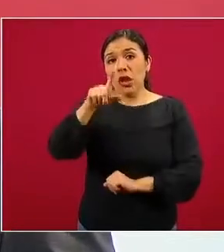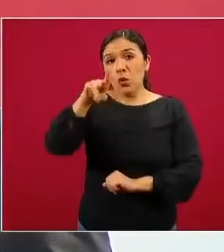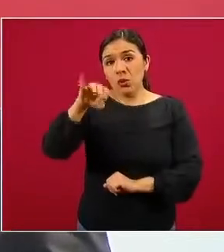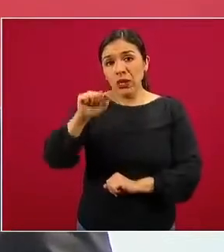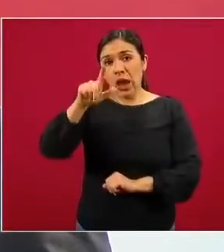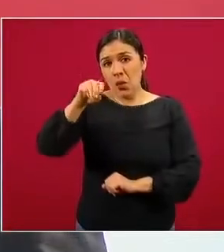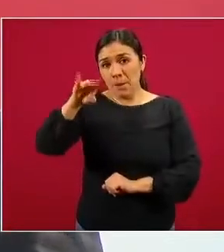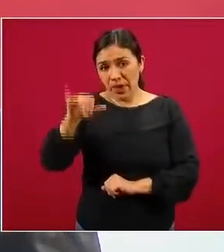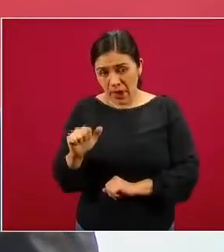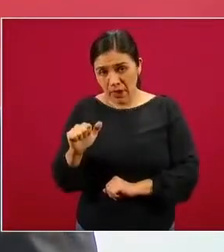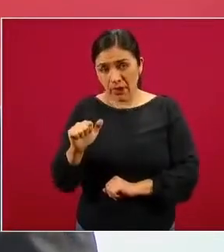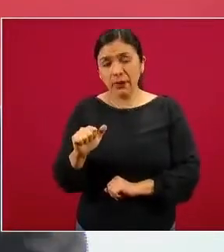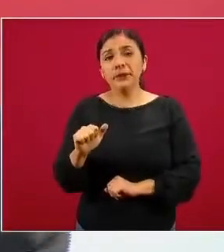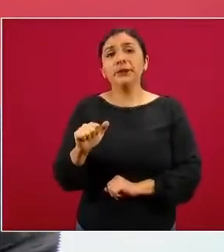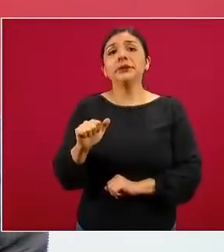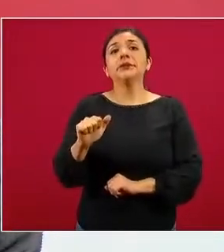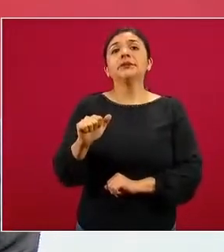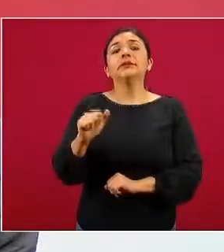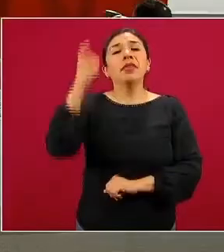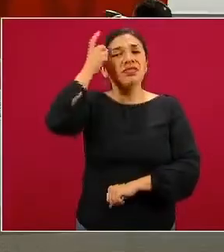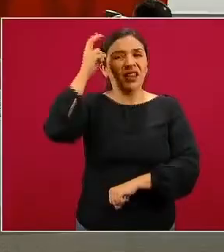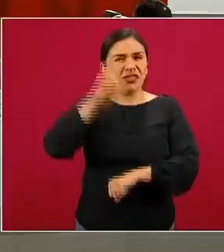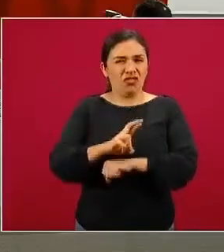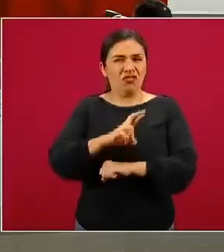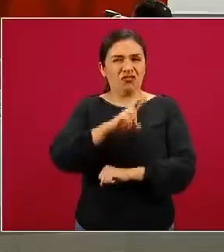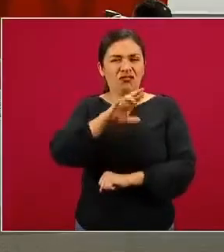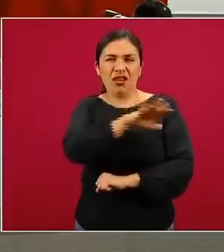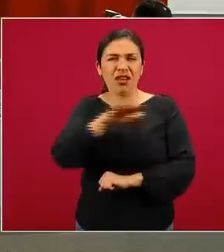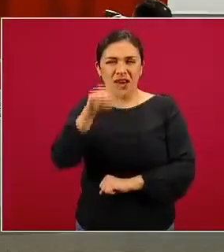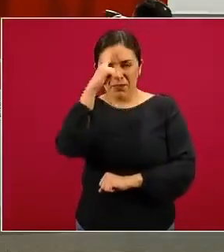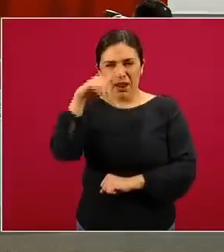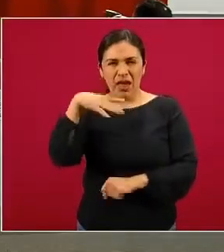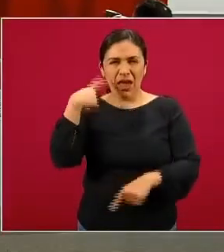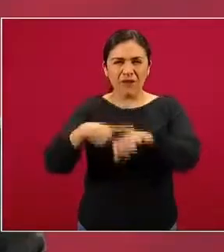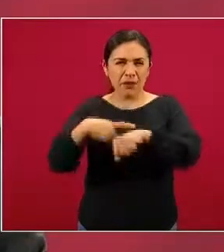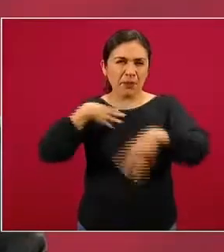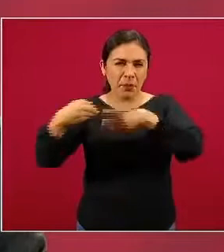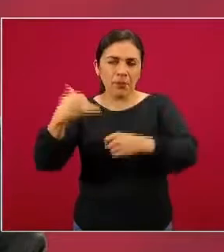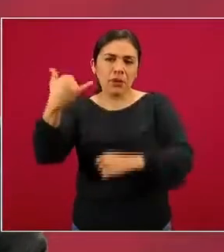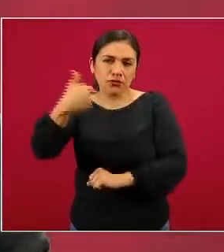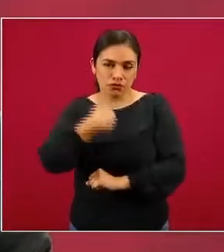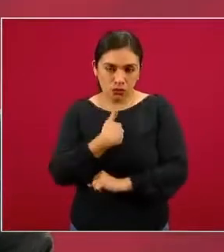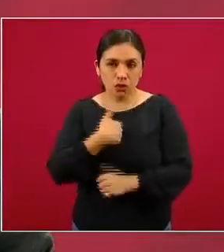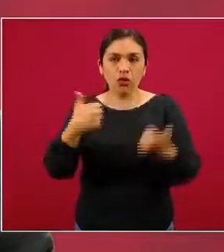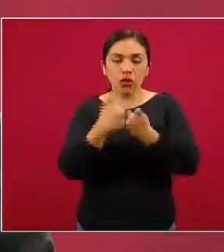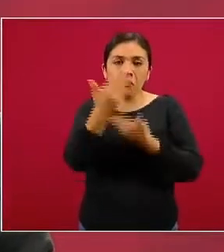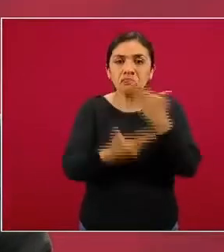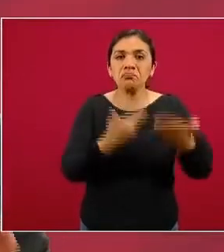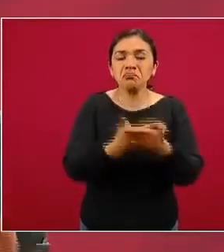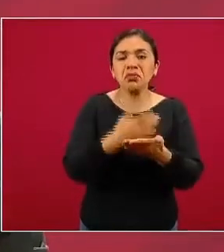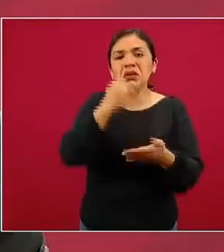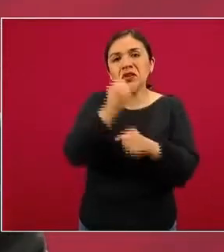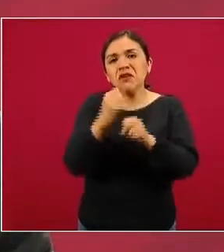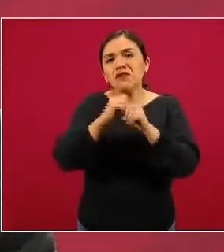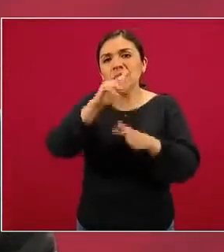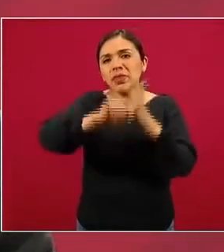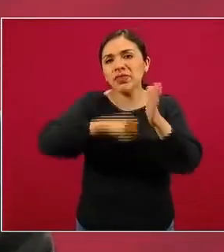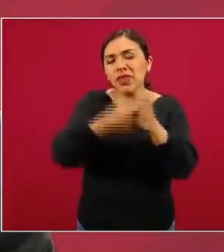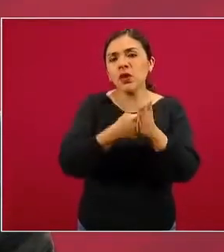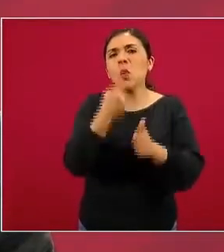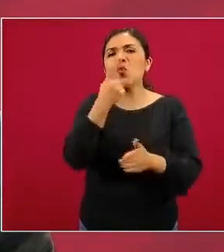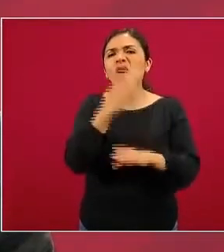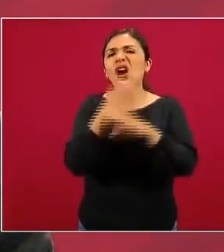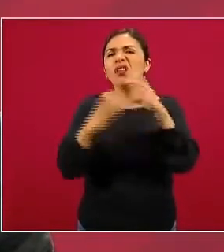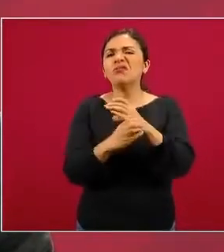general de epidemiología, y yo, y presentaremos el informe técnico. Tenemos un elemento